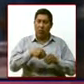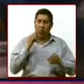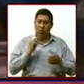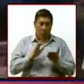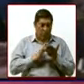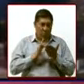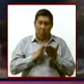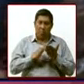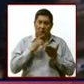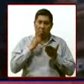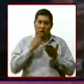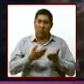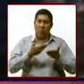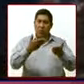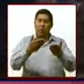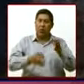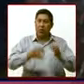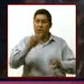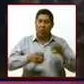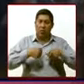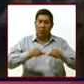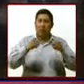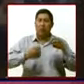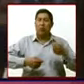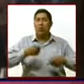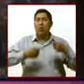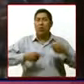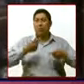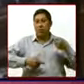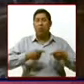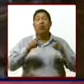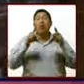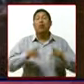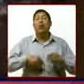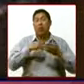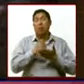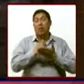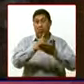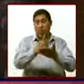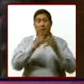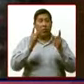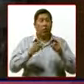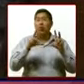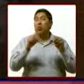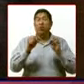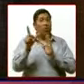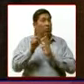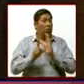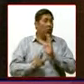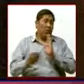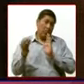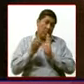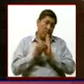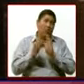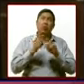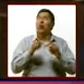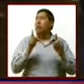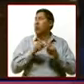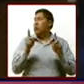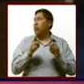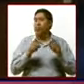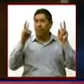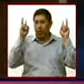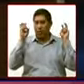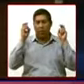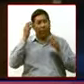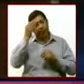celular, que está amenazando con presentarlas si continúan con este debate. La persona ayudada en sí no estaría en las listas preliminares, pero el